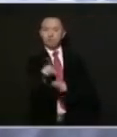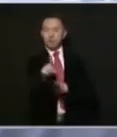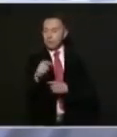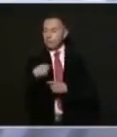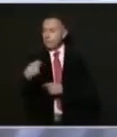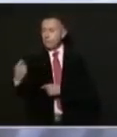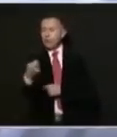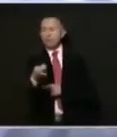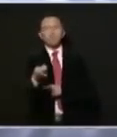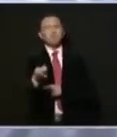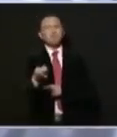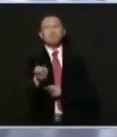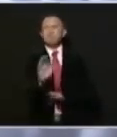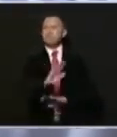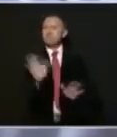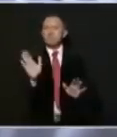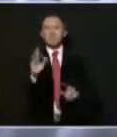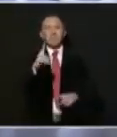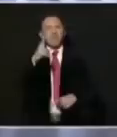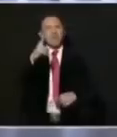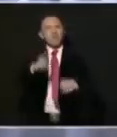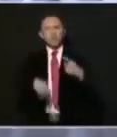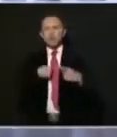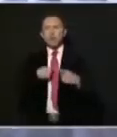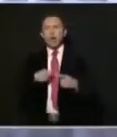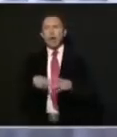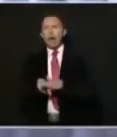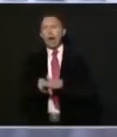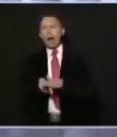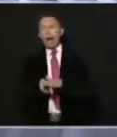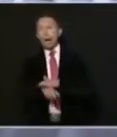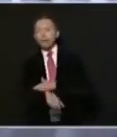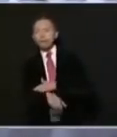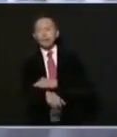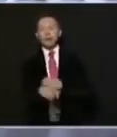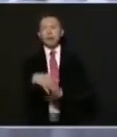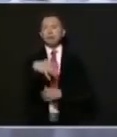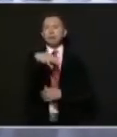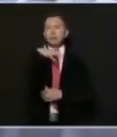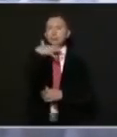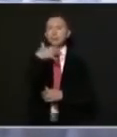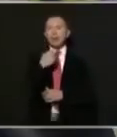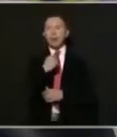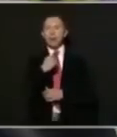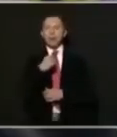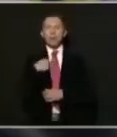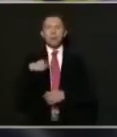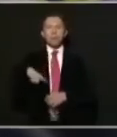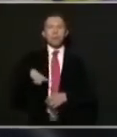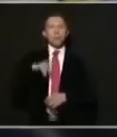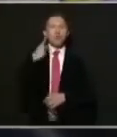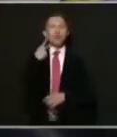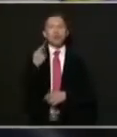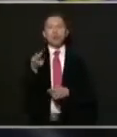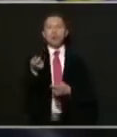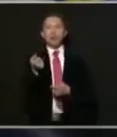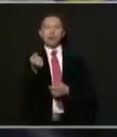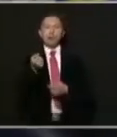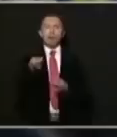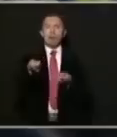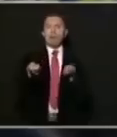moches, corrupción y manipulación política. Por eso,